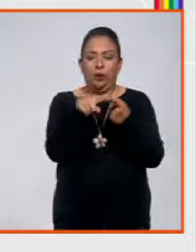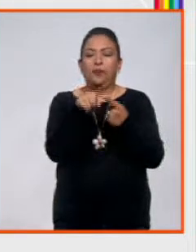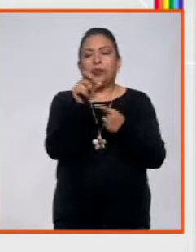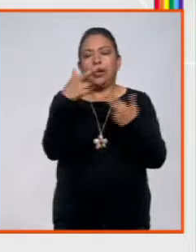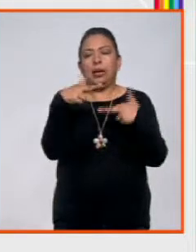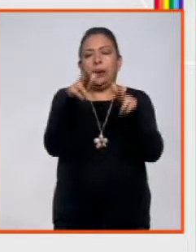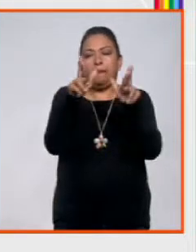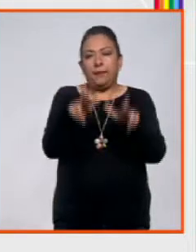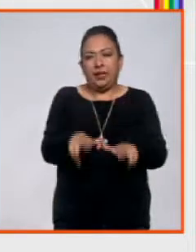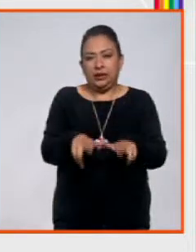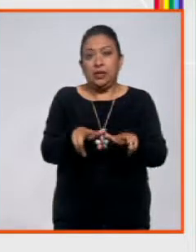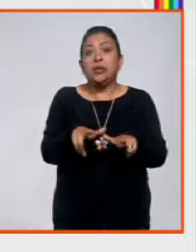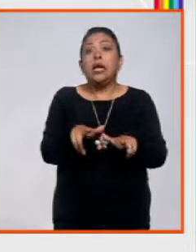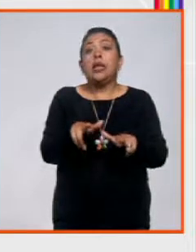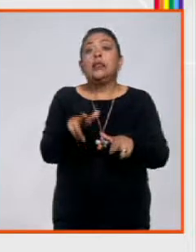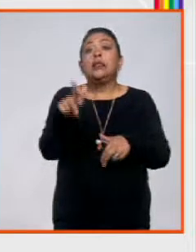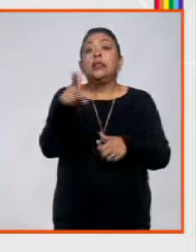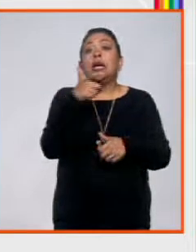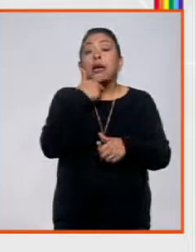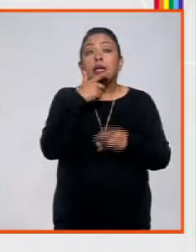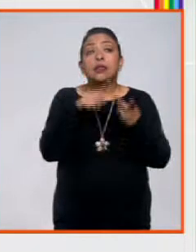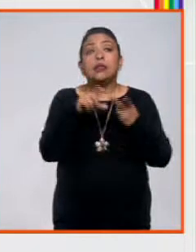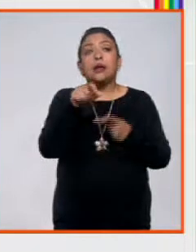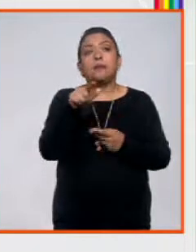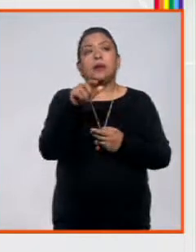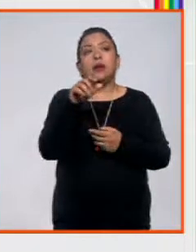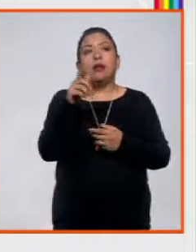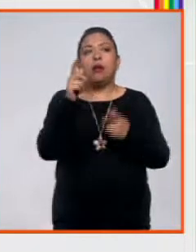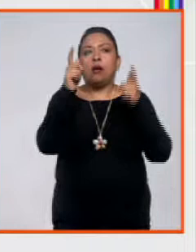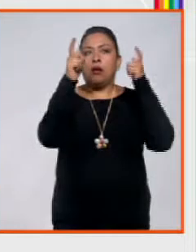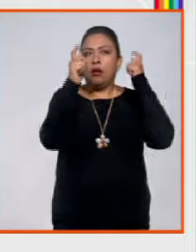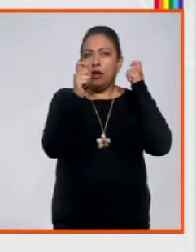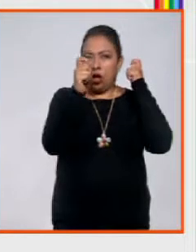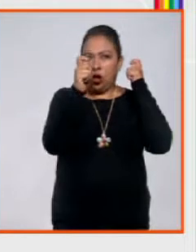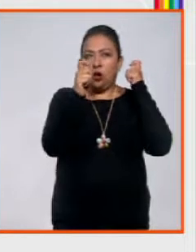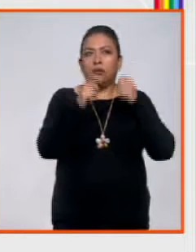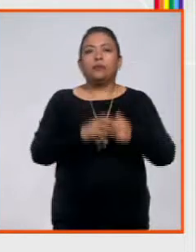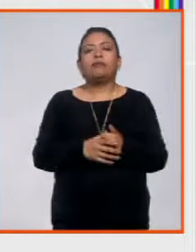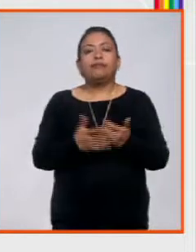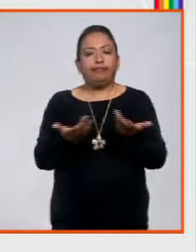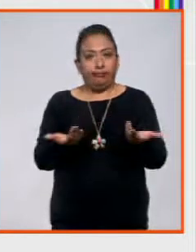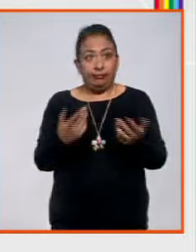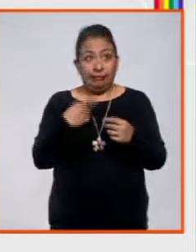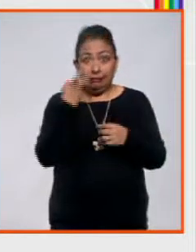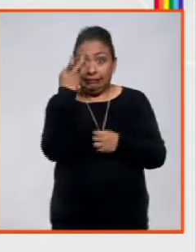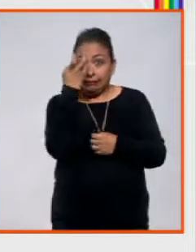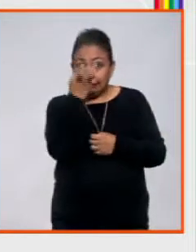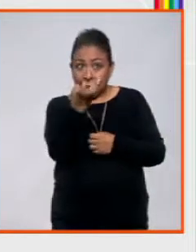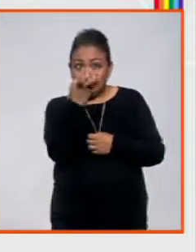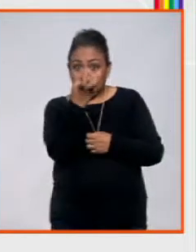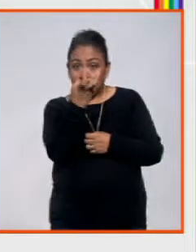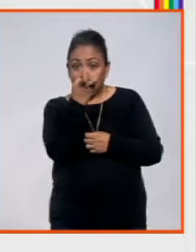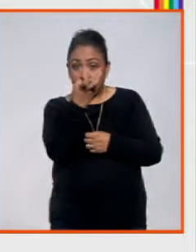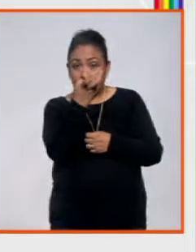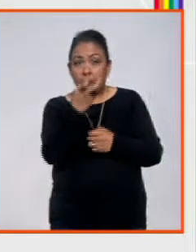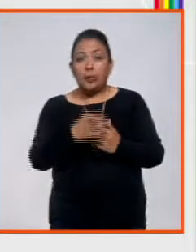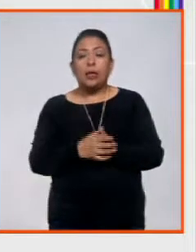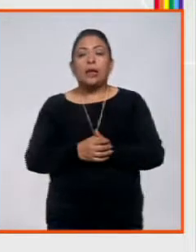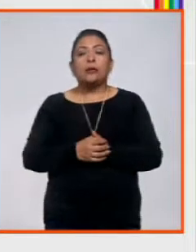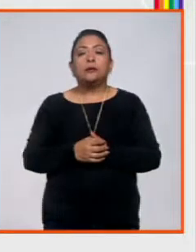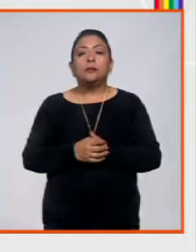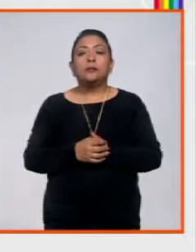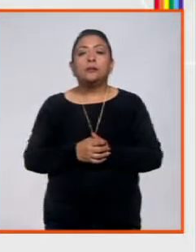representante de la gran bretaña y al amari francesa con su gorro frigio bueno este este este